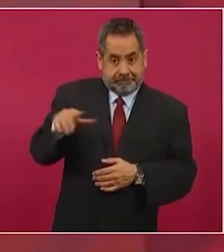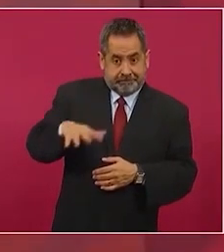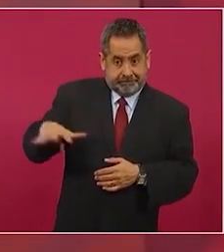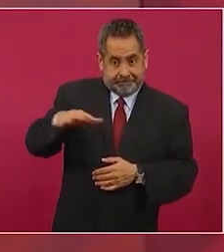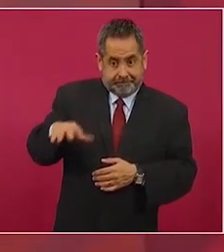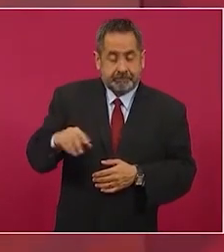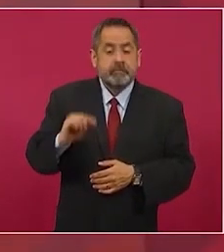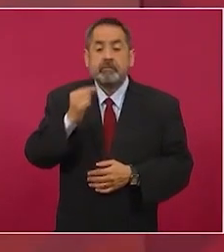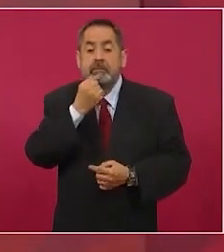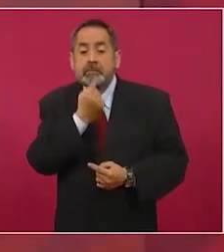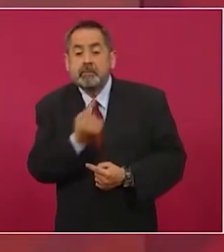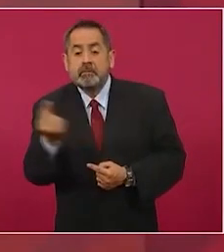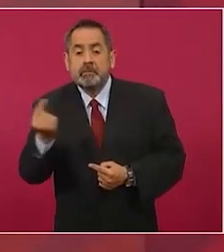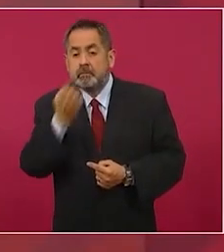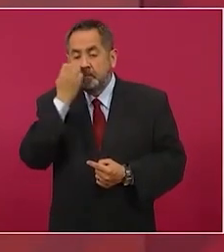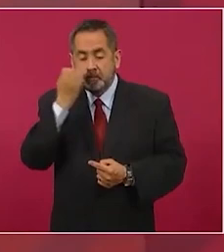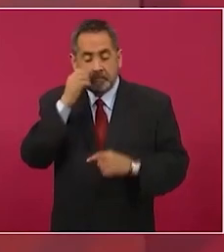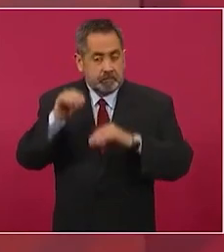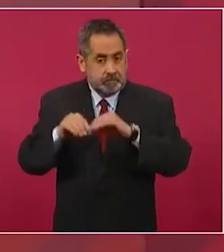los niños de la escuela,